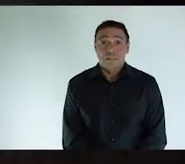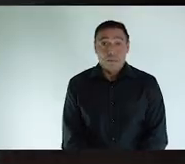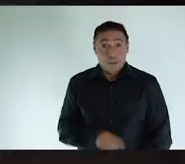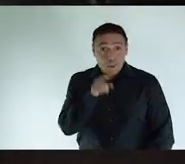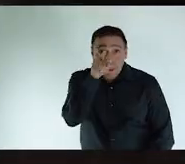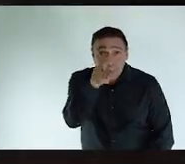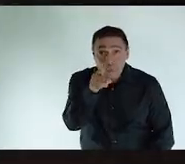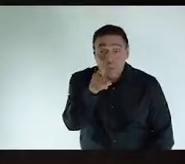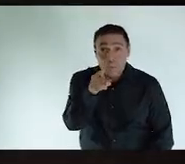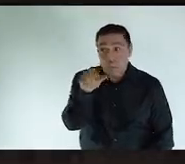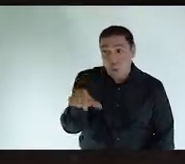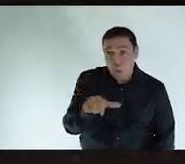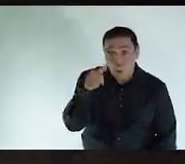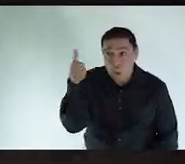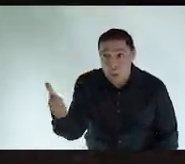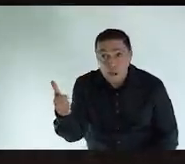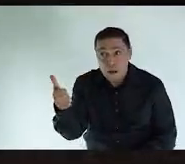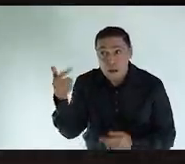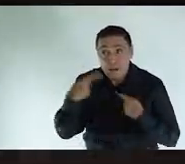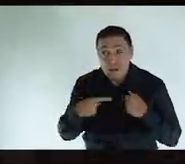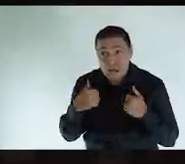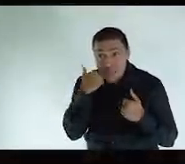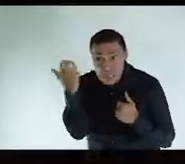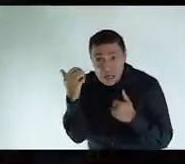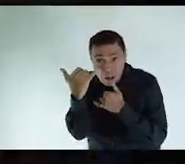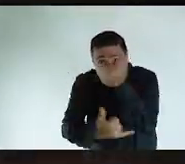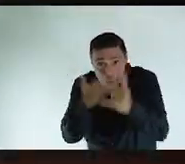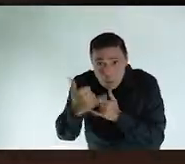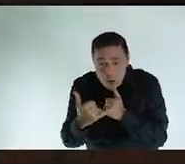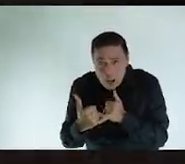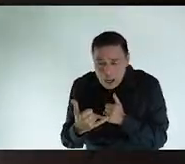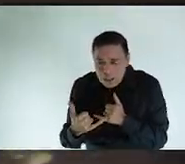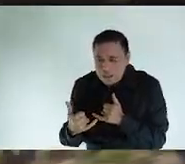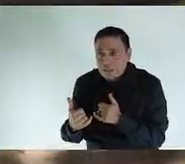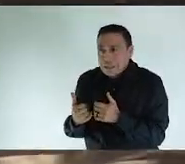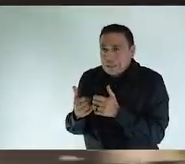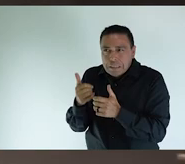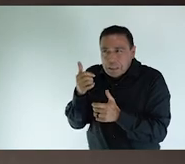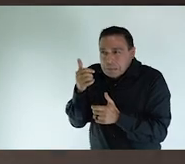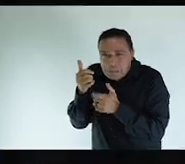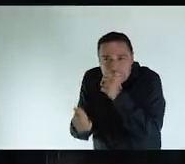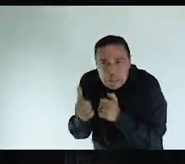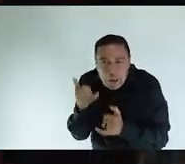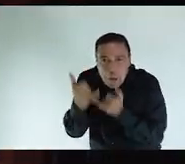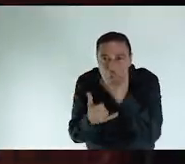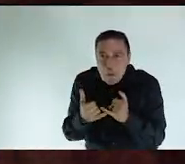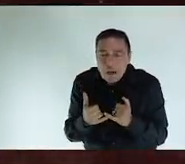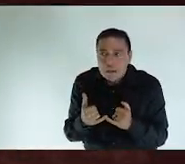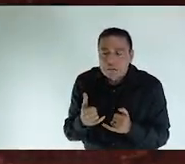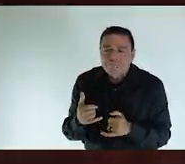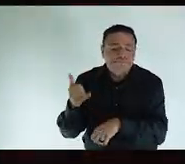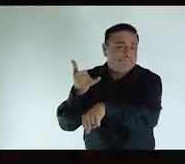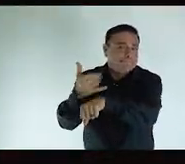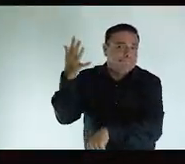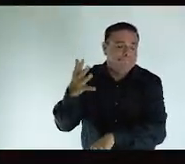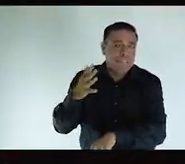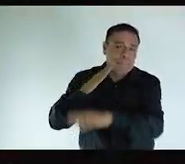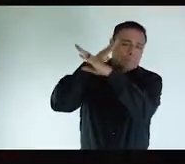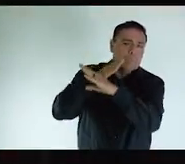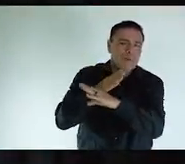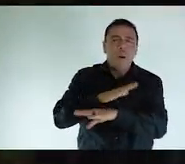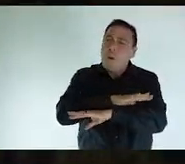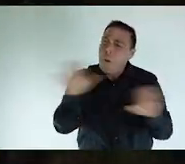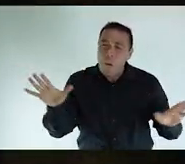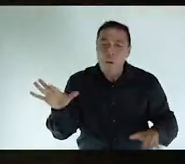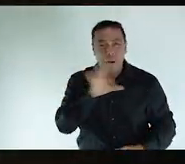Nada debe interponerse entre tú y los juegos que amas. Por eso, en Xbox trabajamos para eliminar las barreras y permitir que los